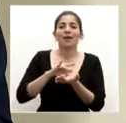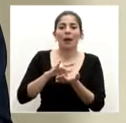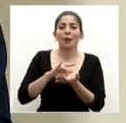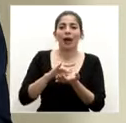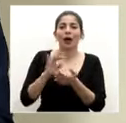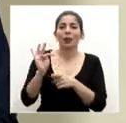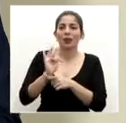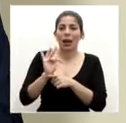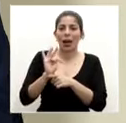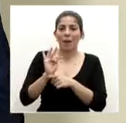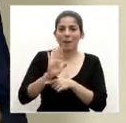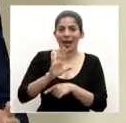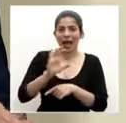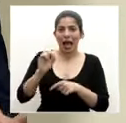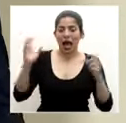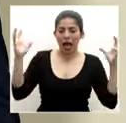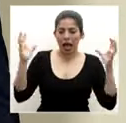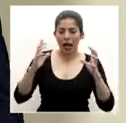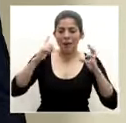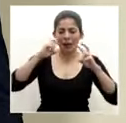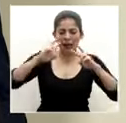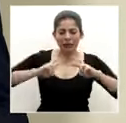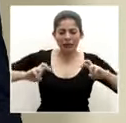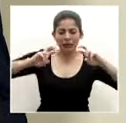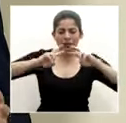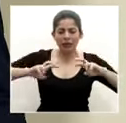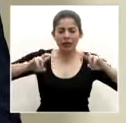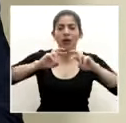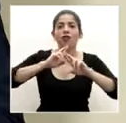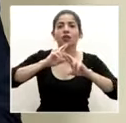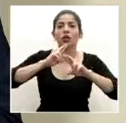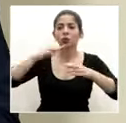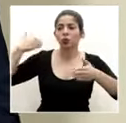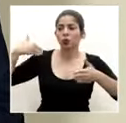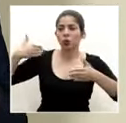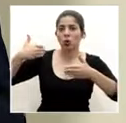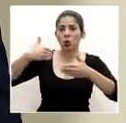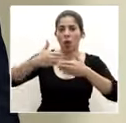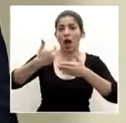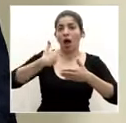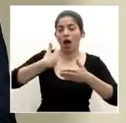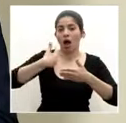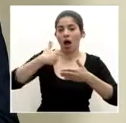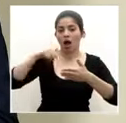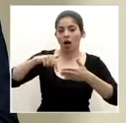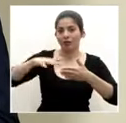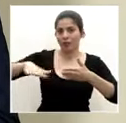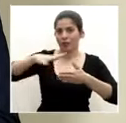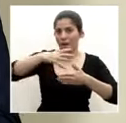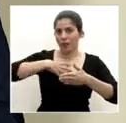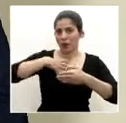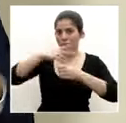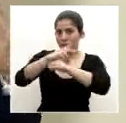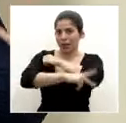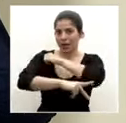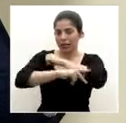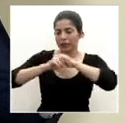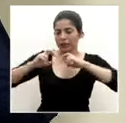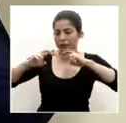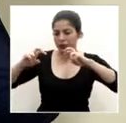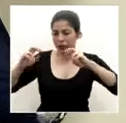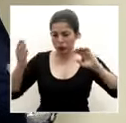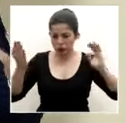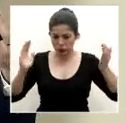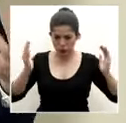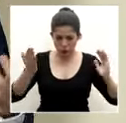Caja para revisar todos los resultados que hemos estado viendo en territorio propio,